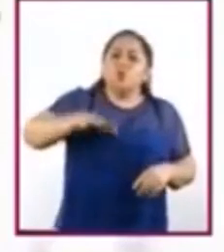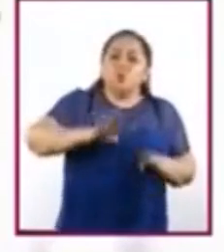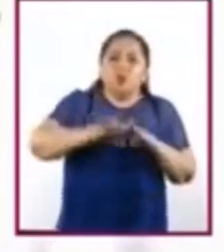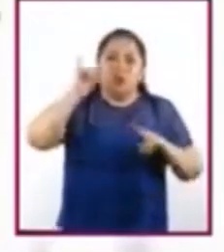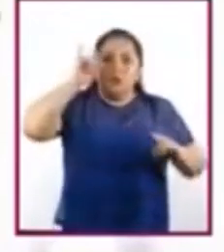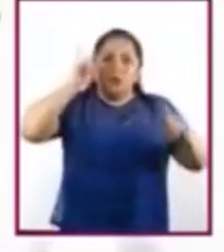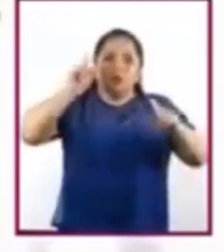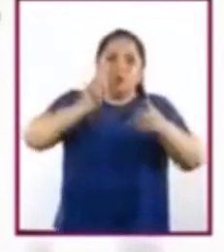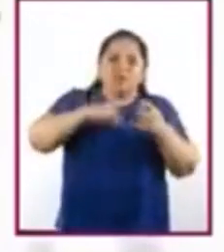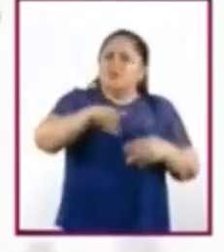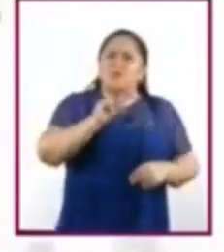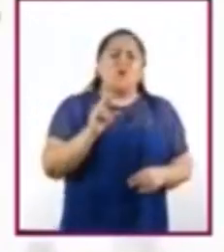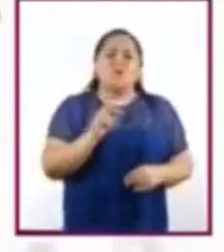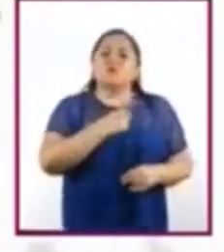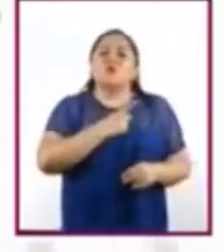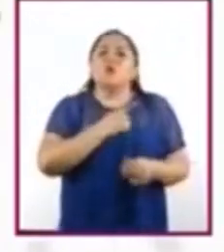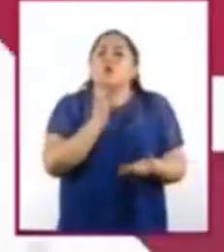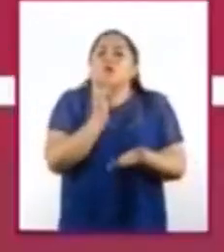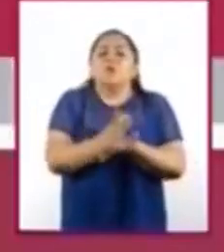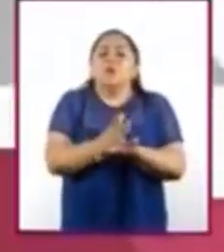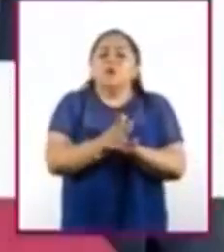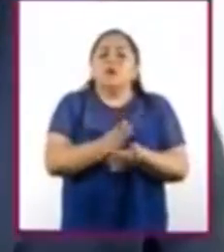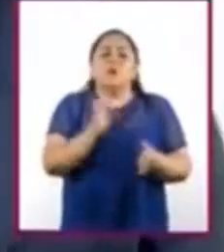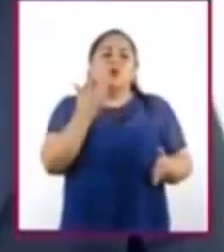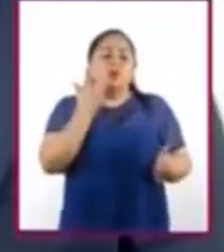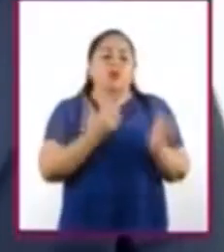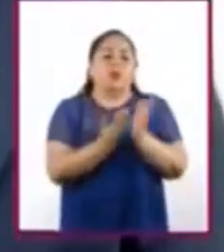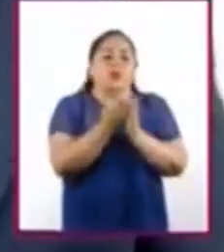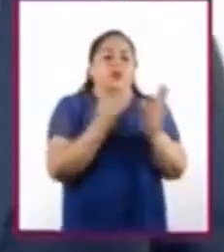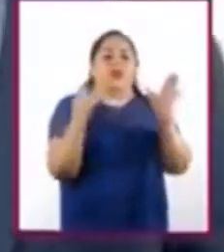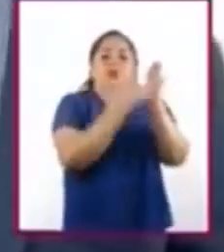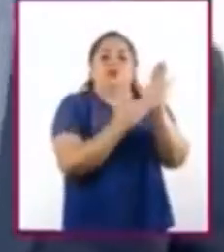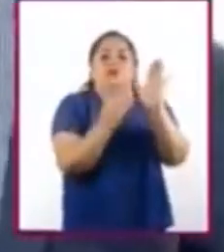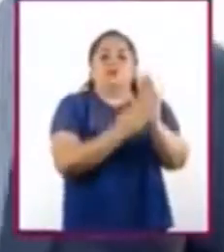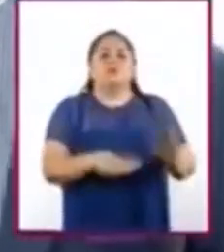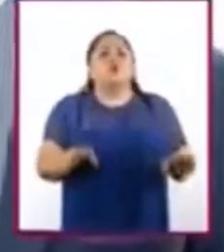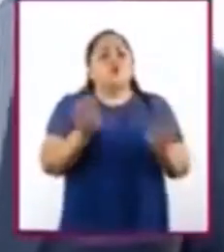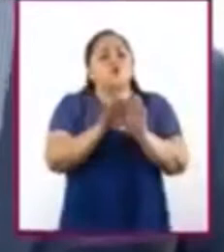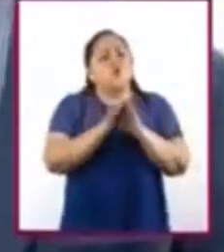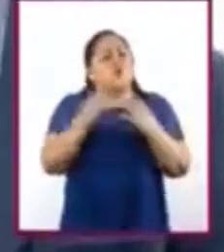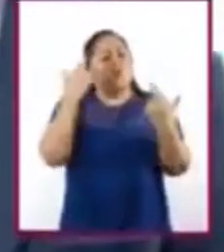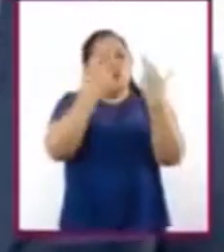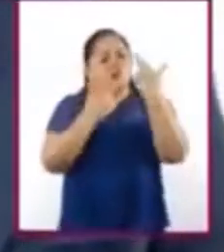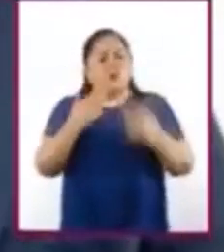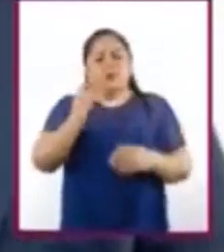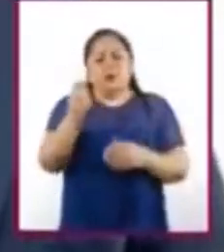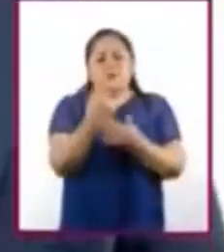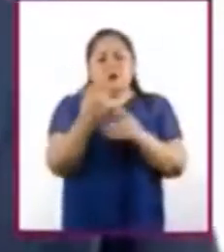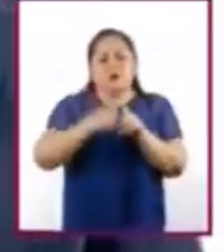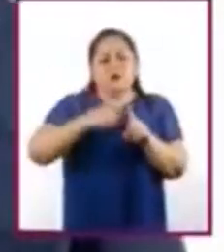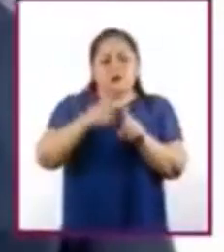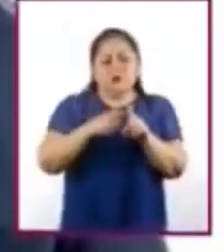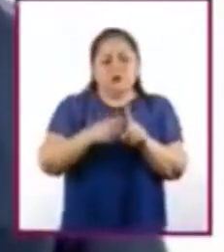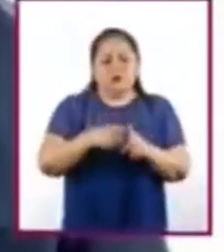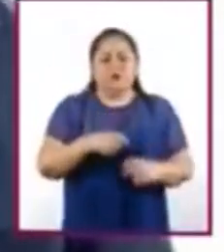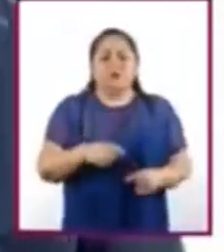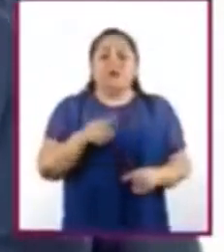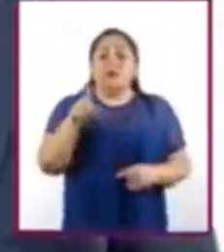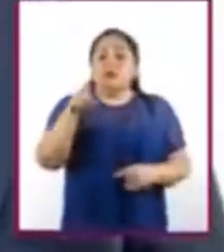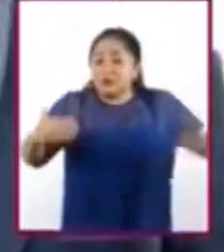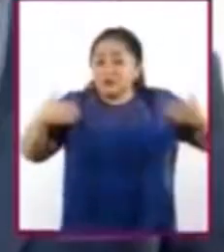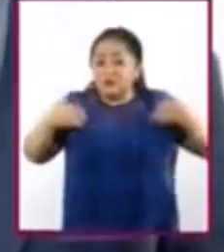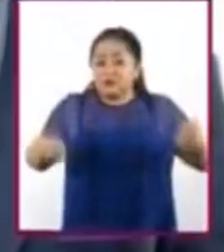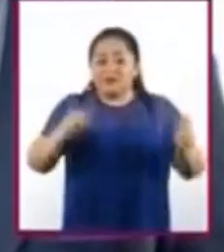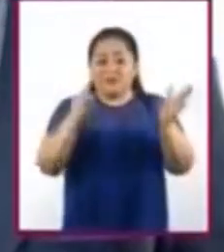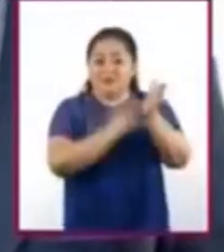demonios de su paciente, sino simplemente exhibirlos. ¿Cómo analizar las caricaturas de política crítica? Los símbolos y